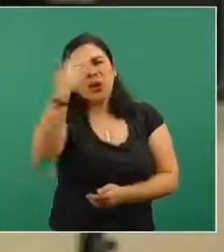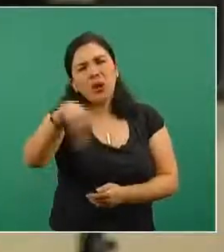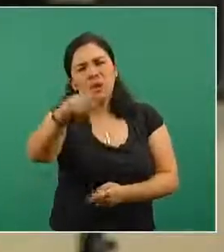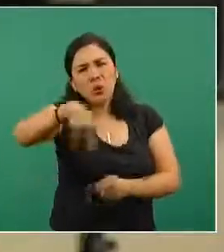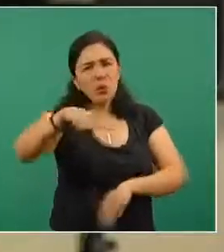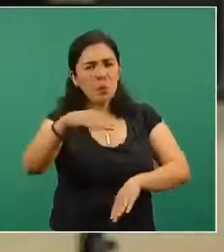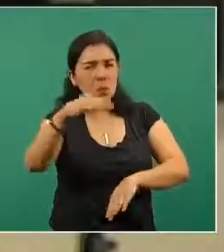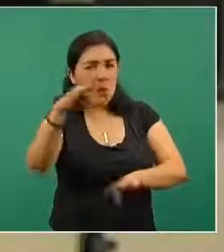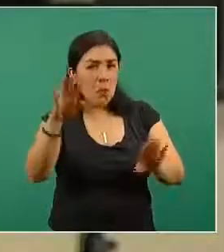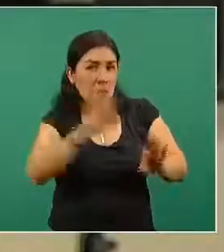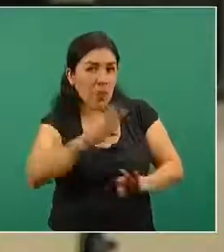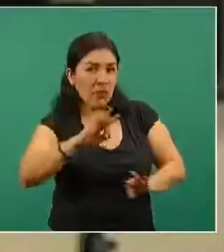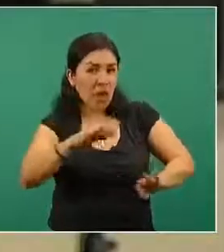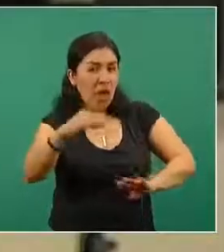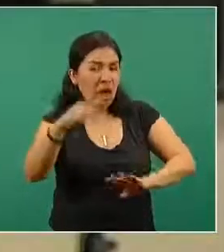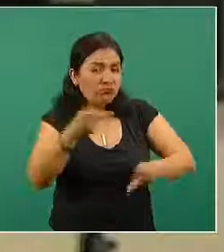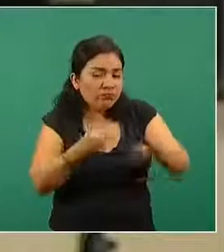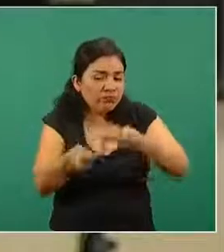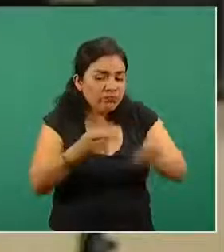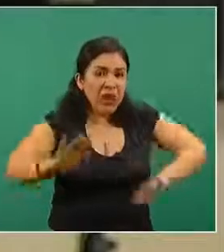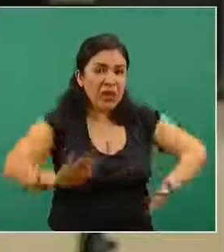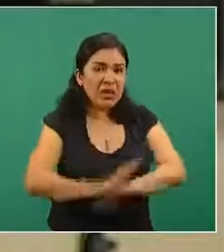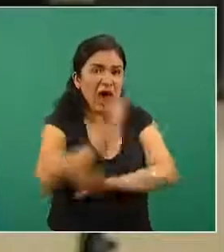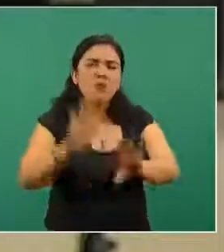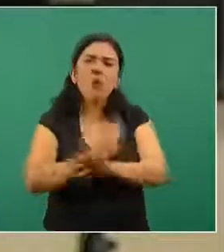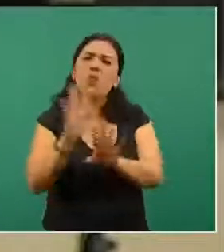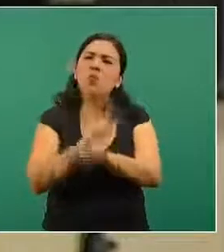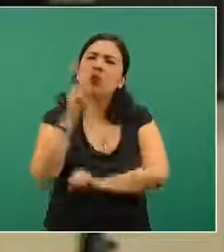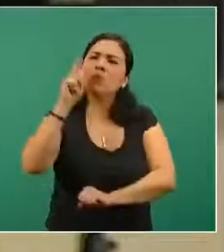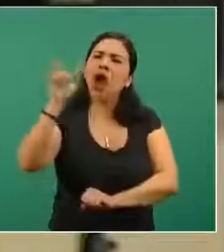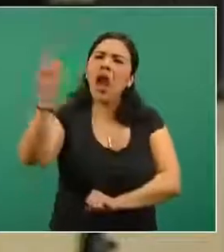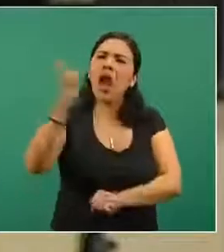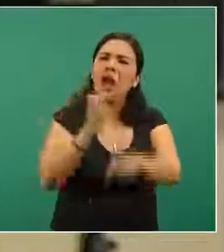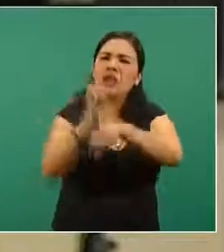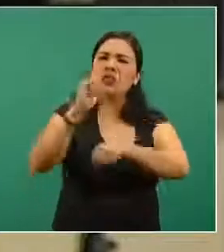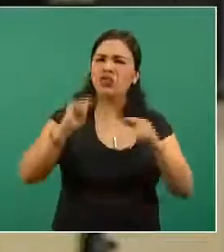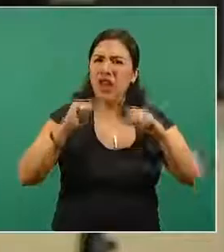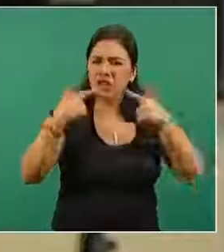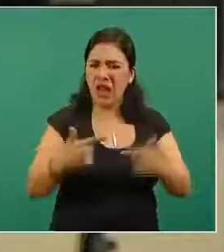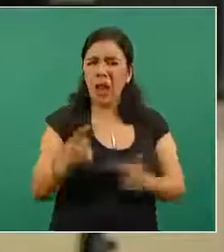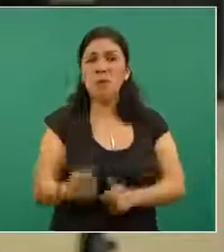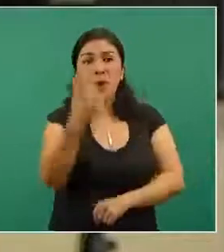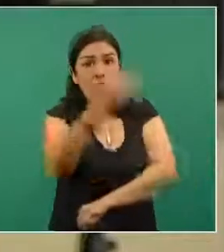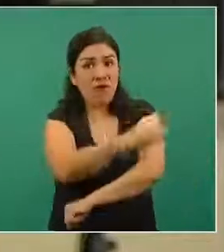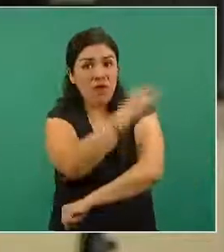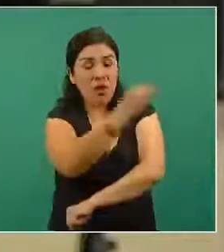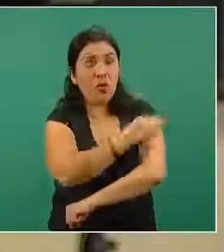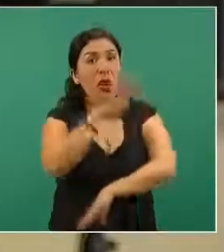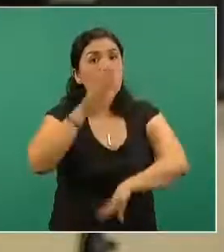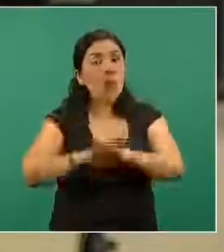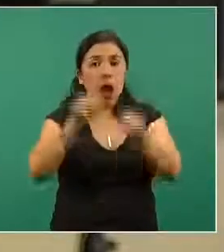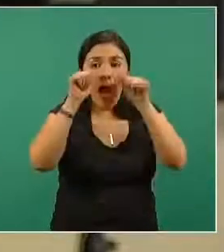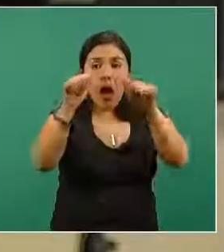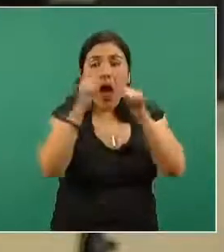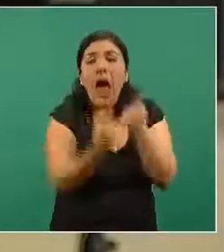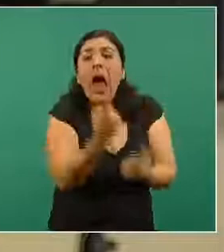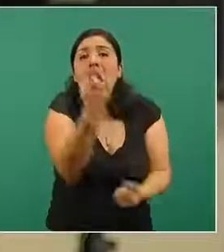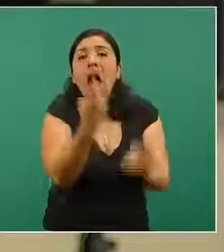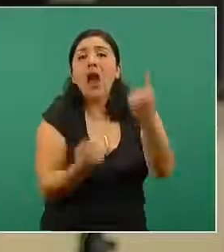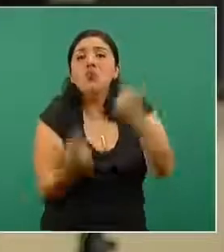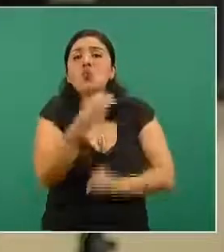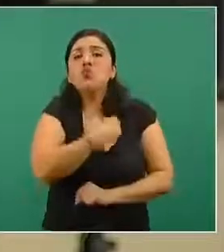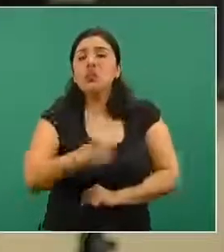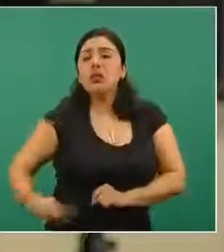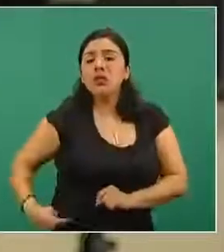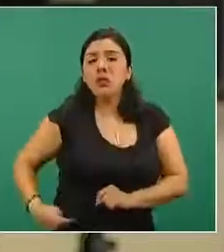en la logística, toda vez que específicamente en el estado de Tlaxcala las primeras vacunas fueron asignadas a ciertos municipios,